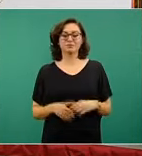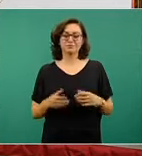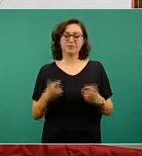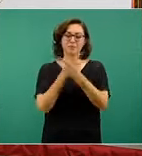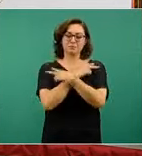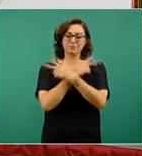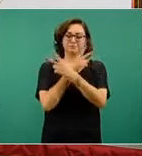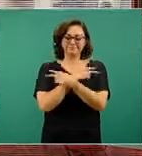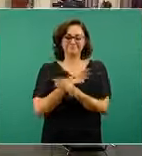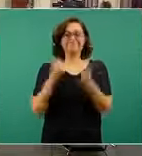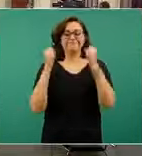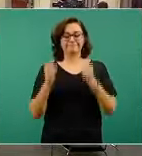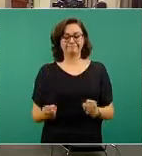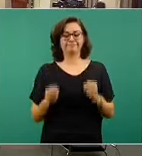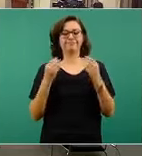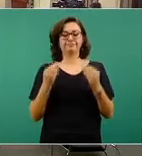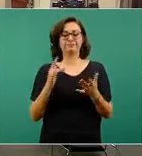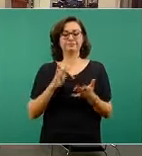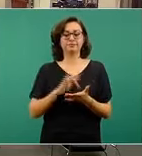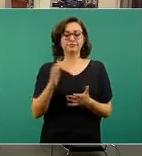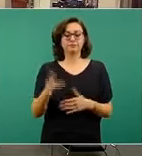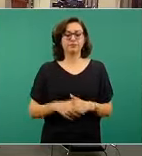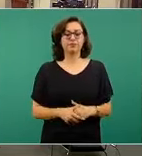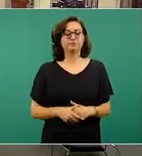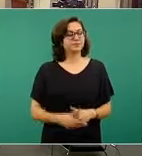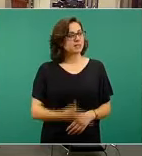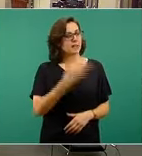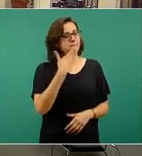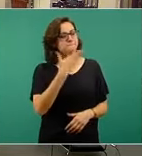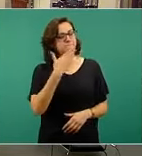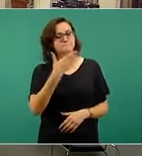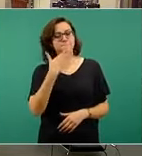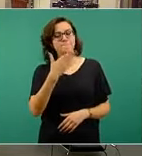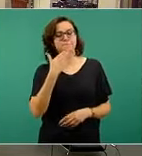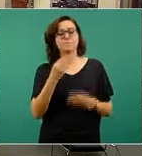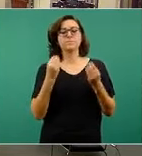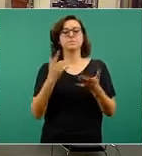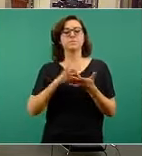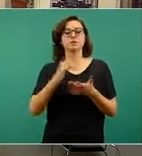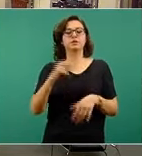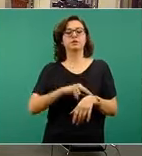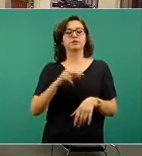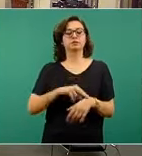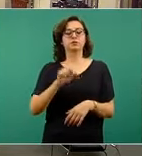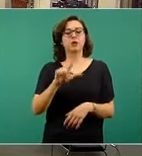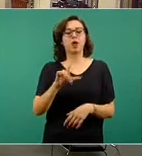seguras. Muchas gracias. Súper, muy bien, muchas gracias, doctor Alomía.